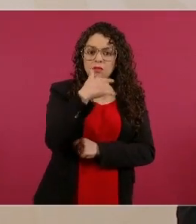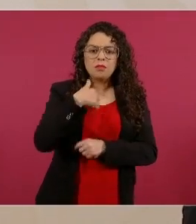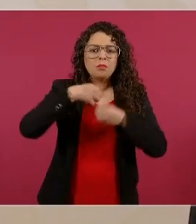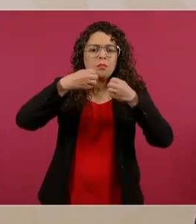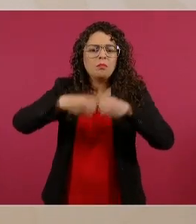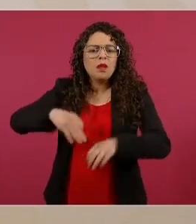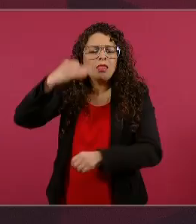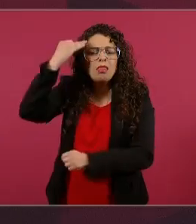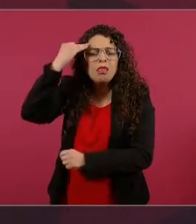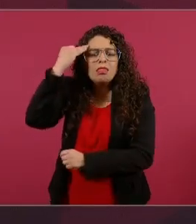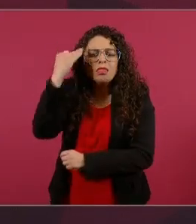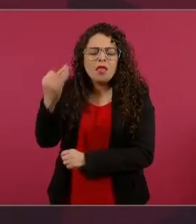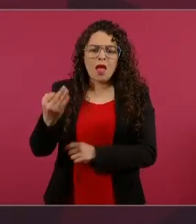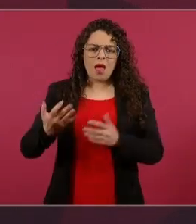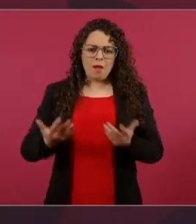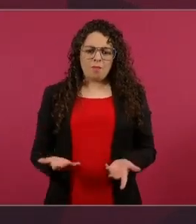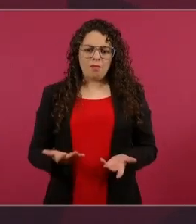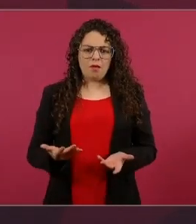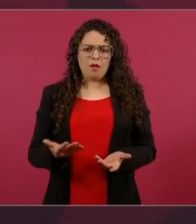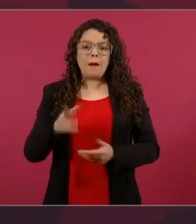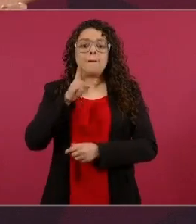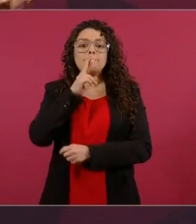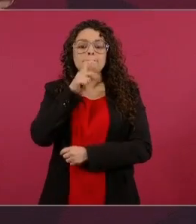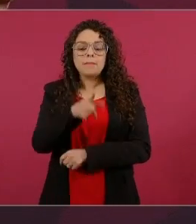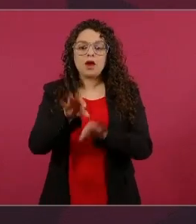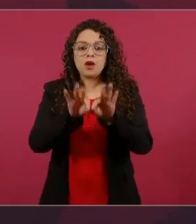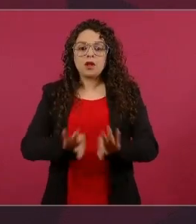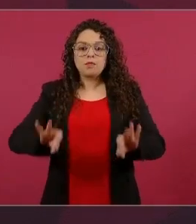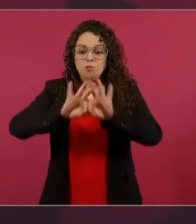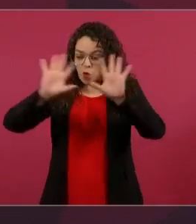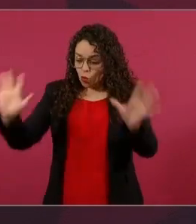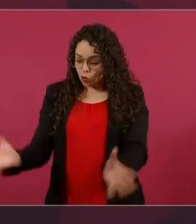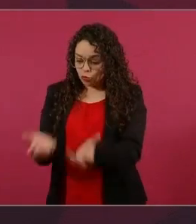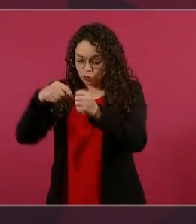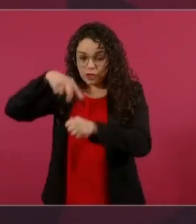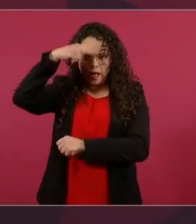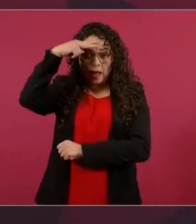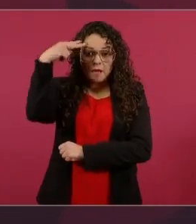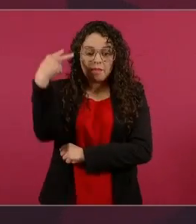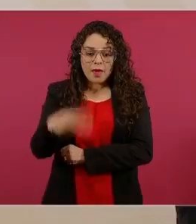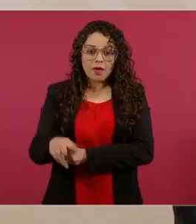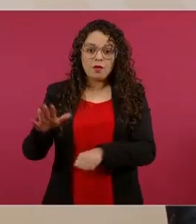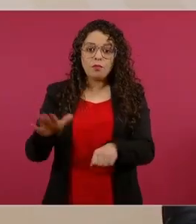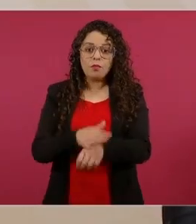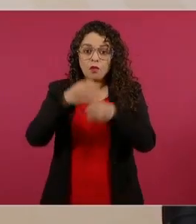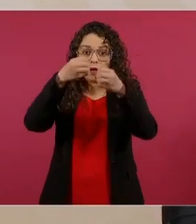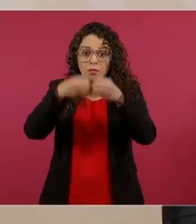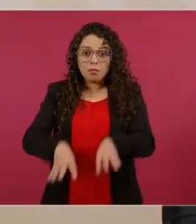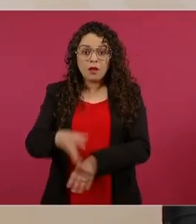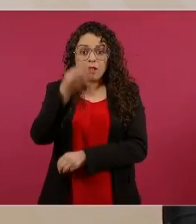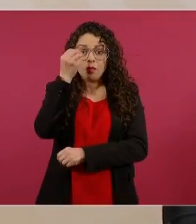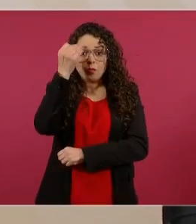corruptos cuando estaba de por medio sacar al país del atraso